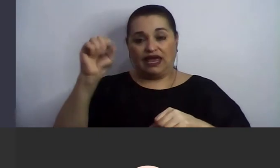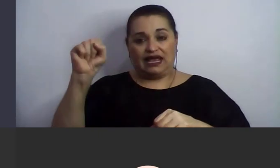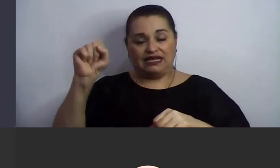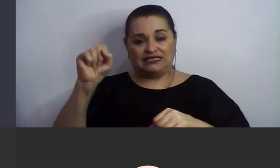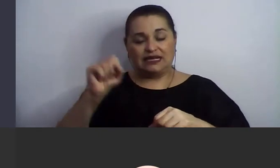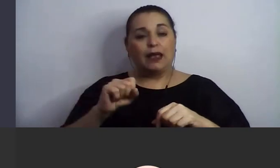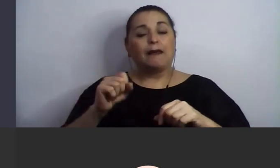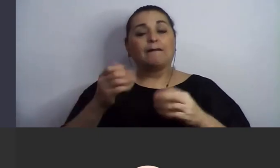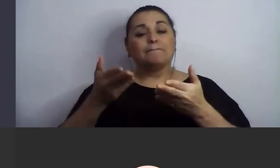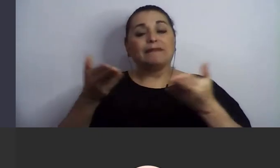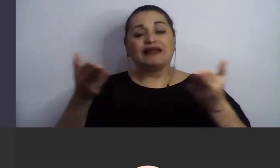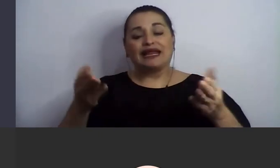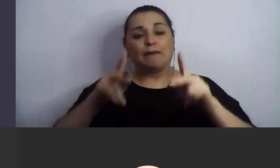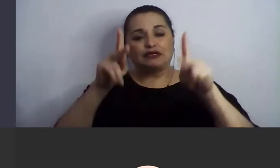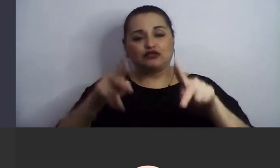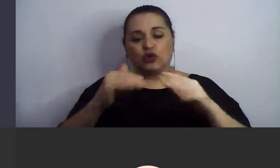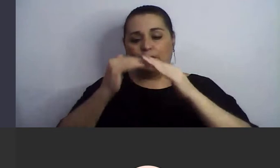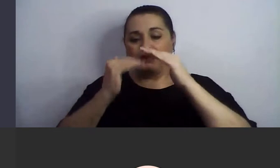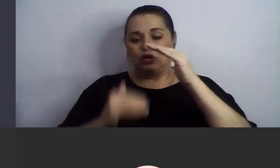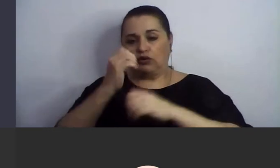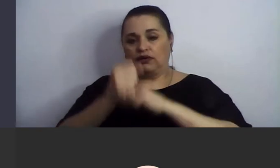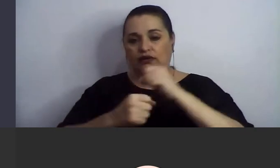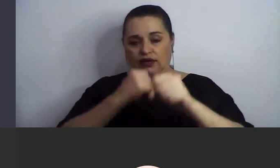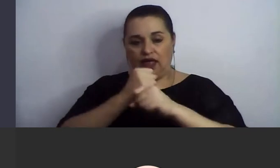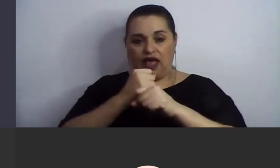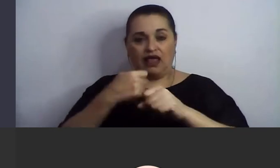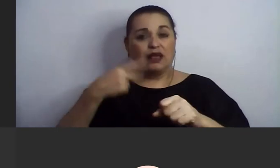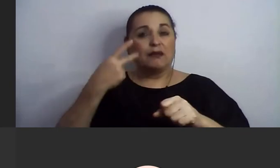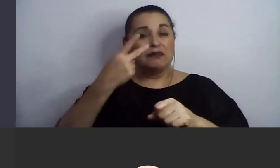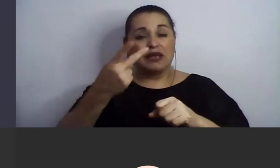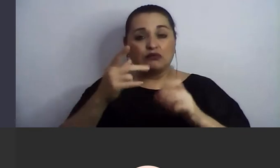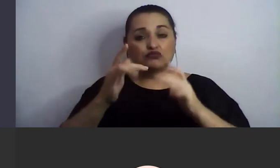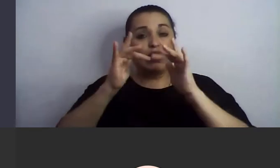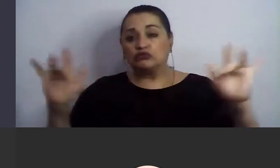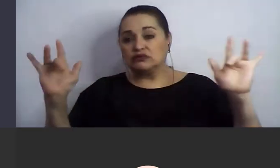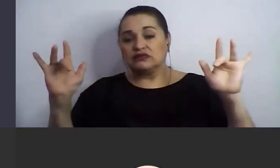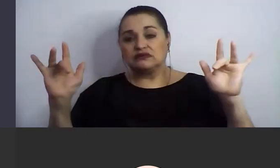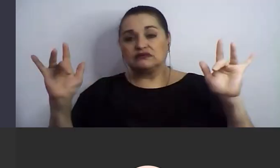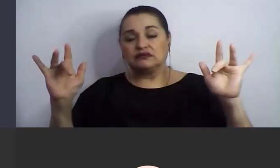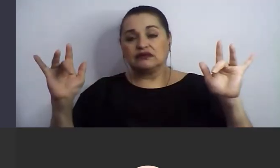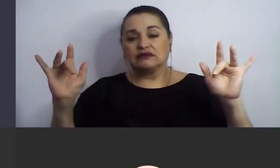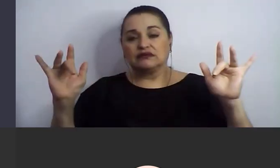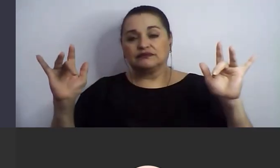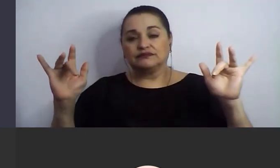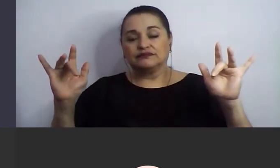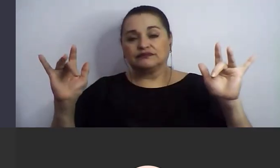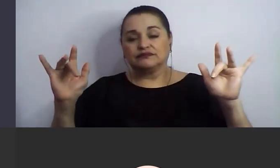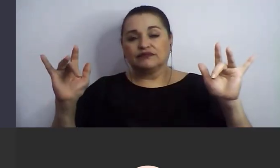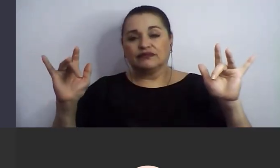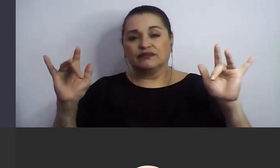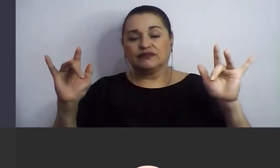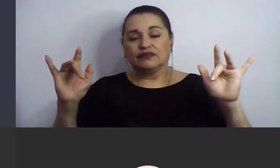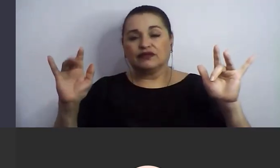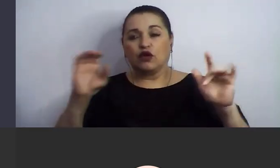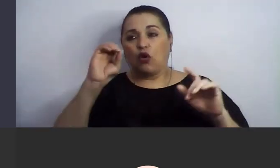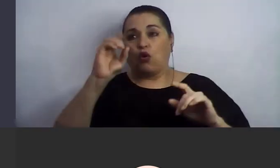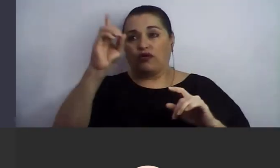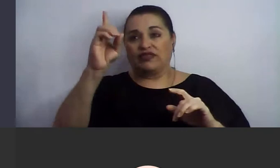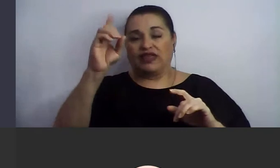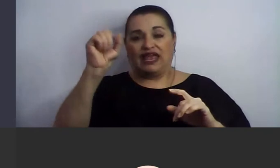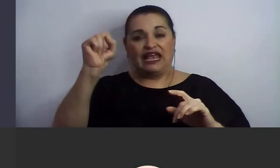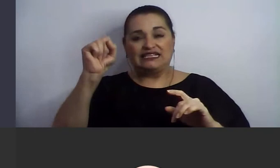personas menor de edad en especial cuando vemos una ausencia de que los ODS no